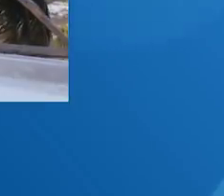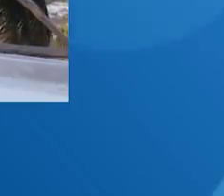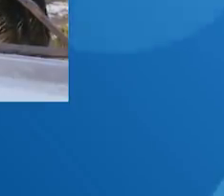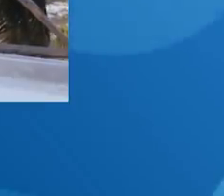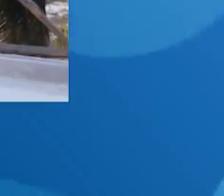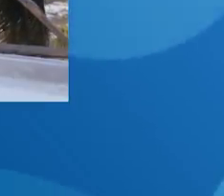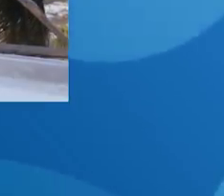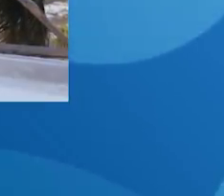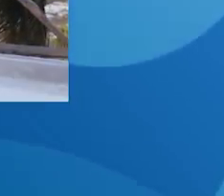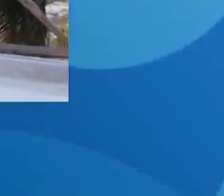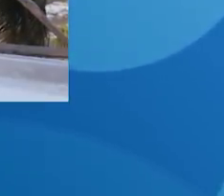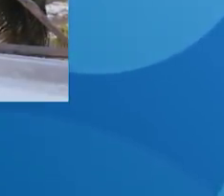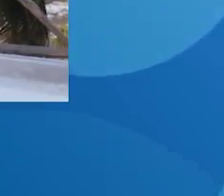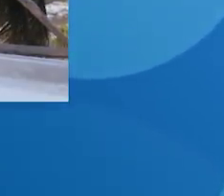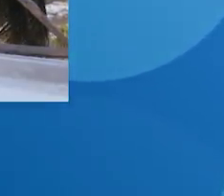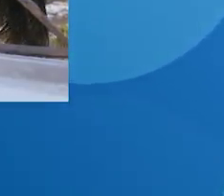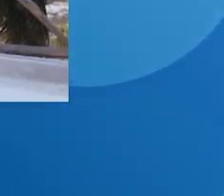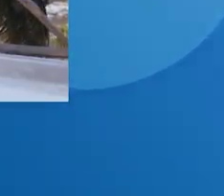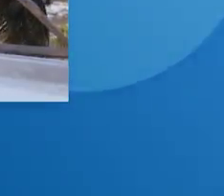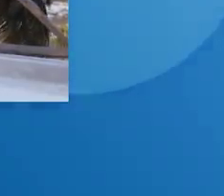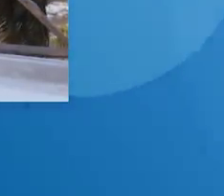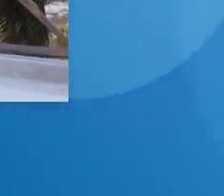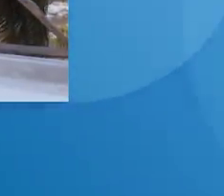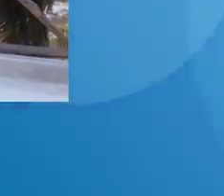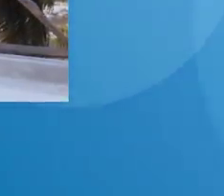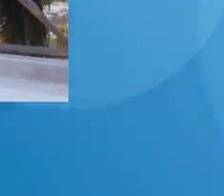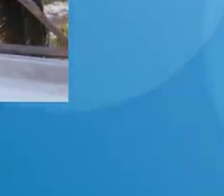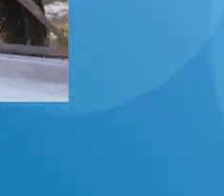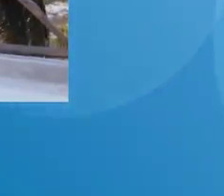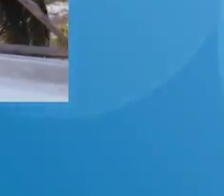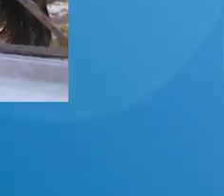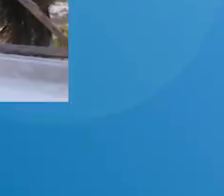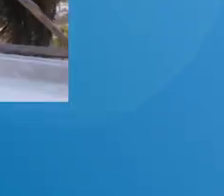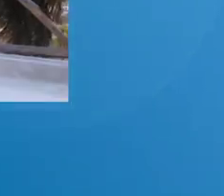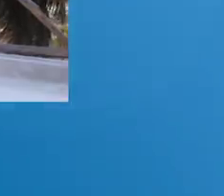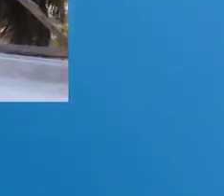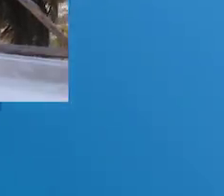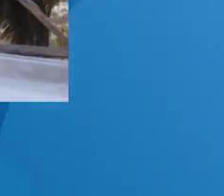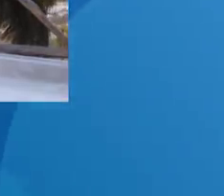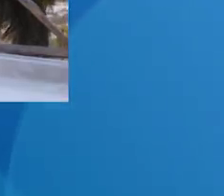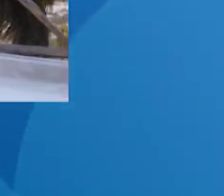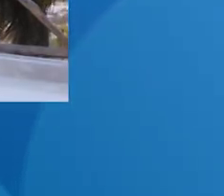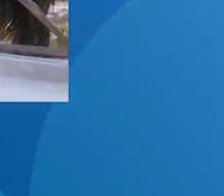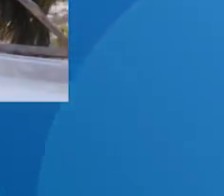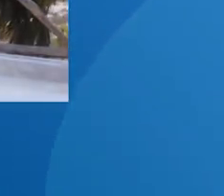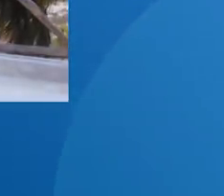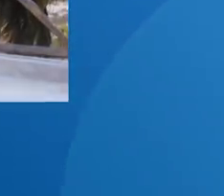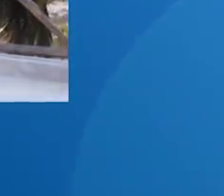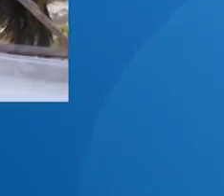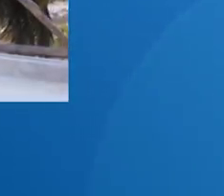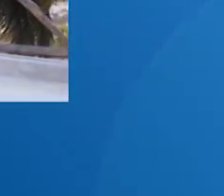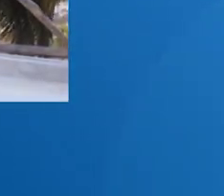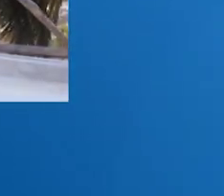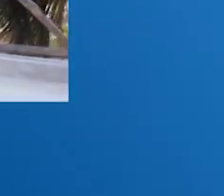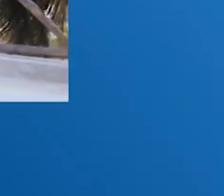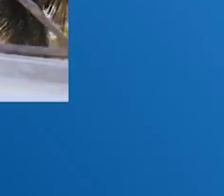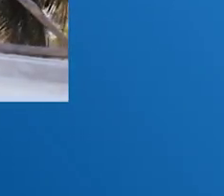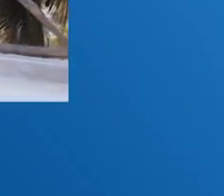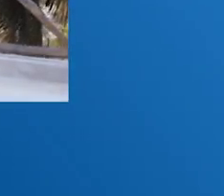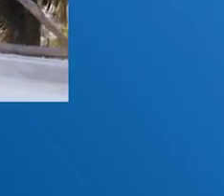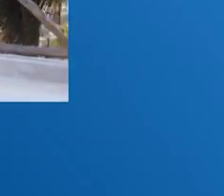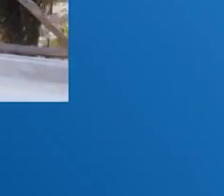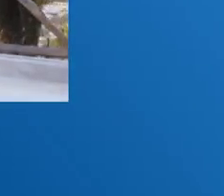3, 4, 5, 6, 7, 8. Talones y